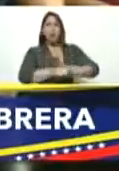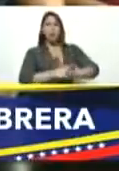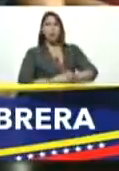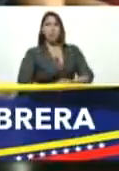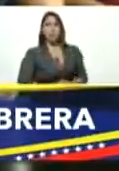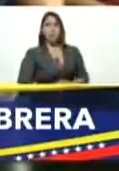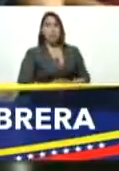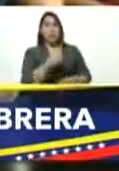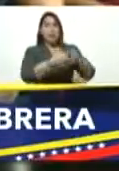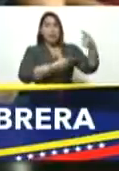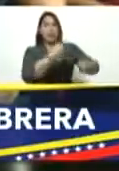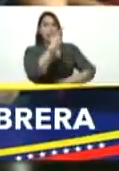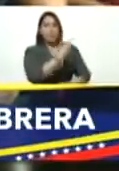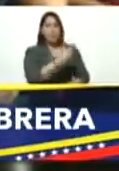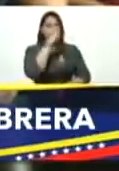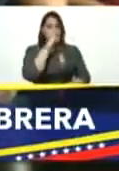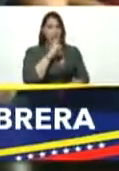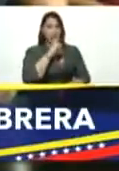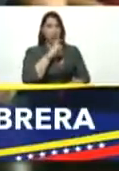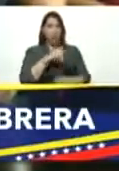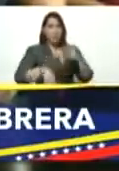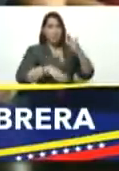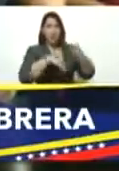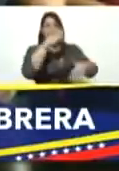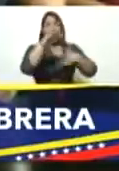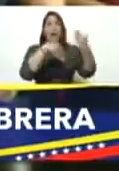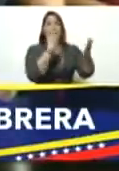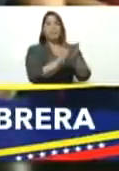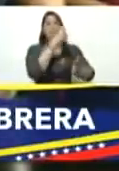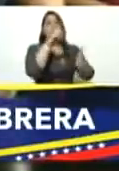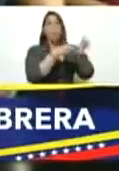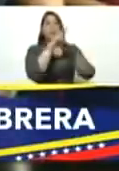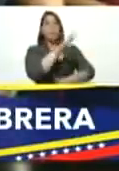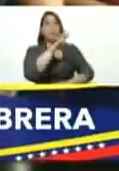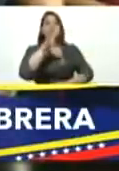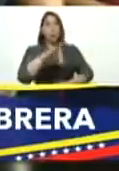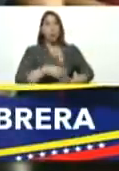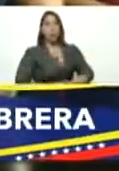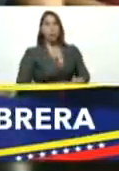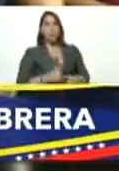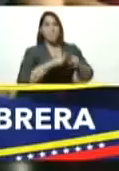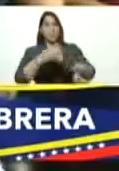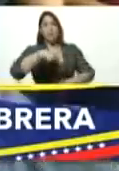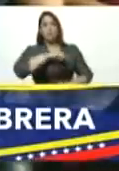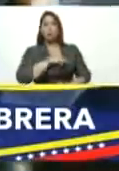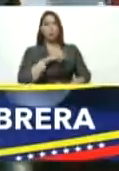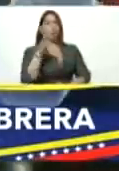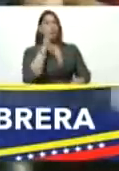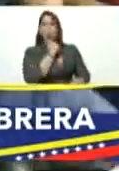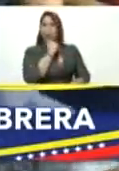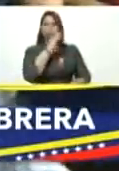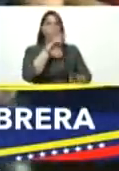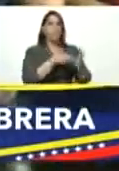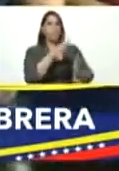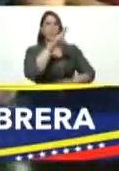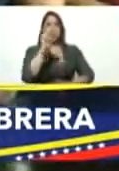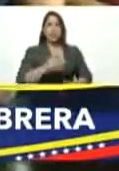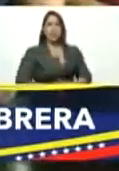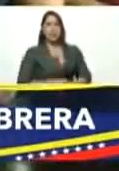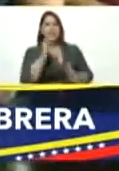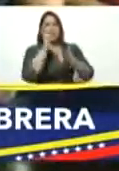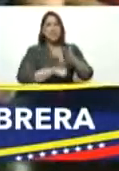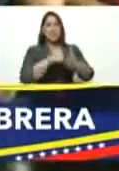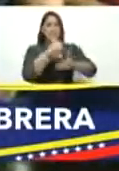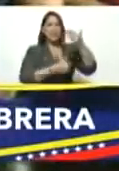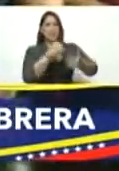que vaya hasta el 2024 porque para nosotros no hay 2030 sin pasar por la batalla